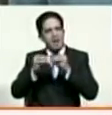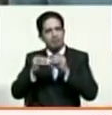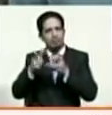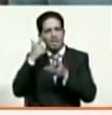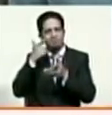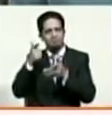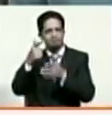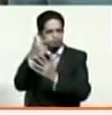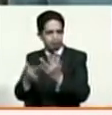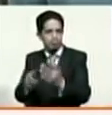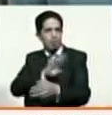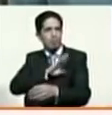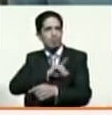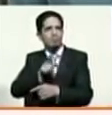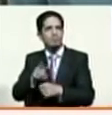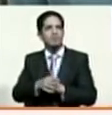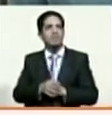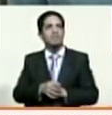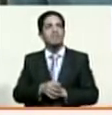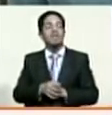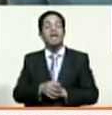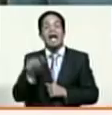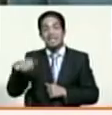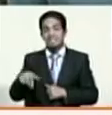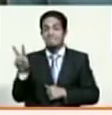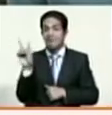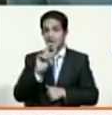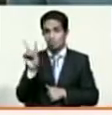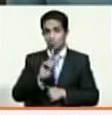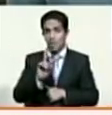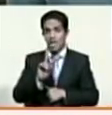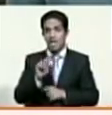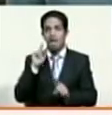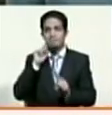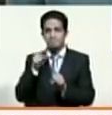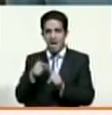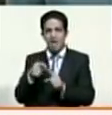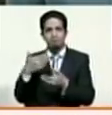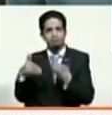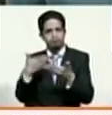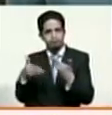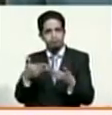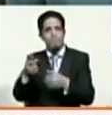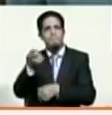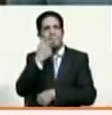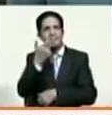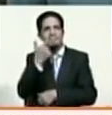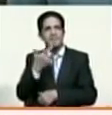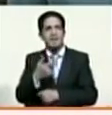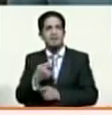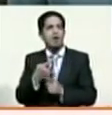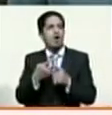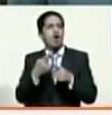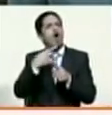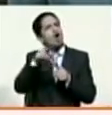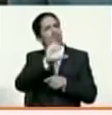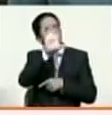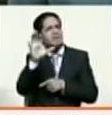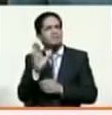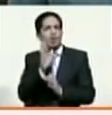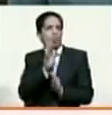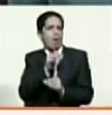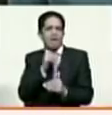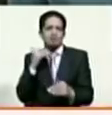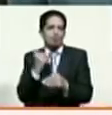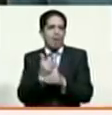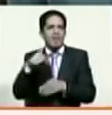médicos. Miren, la infraestructura que tiene nuestro país para la fabricación de medicamentos, pocos países en Sudamérica la tienen. Tal como